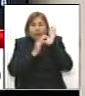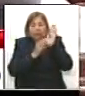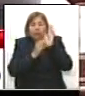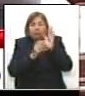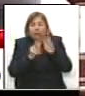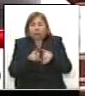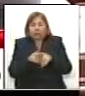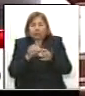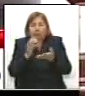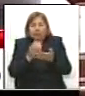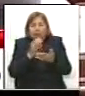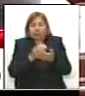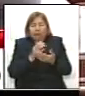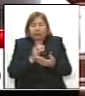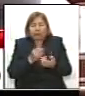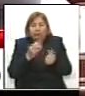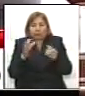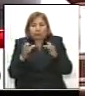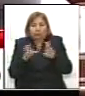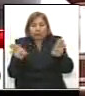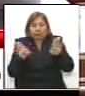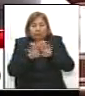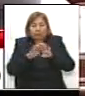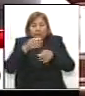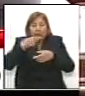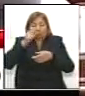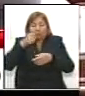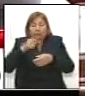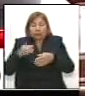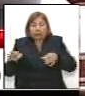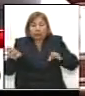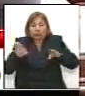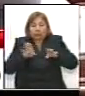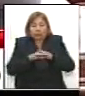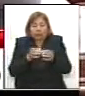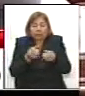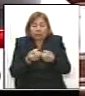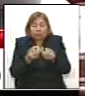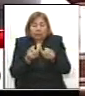de Constitución. Asistencia cerrada, vamos a ver la pantalla digital.